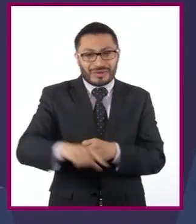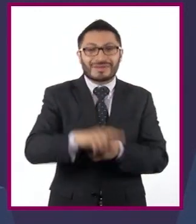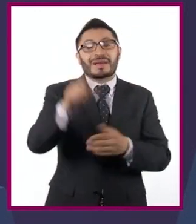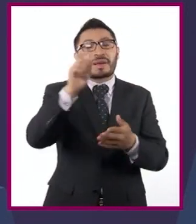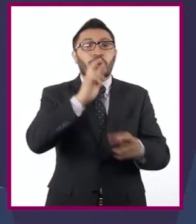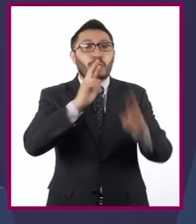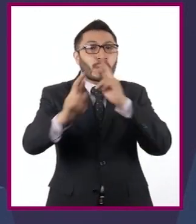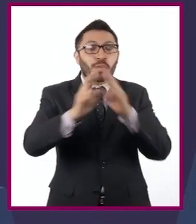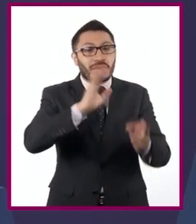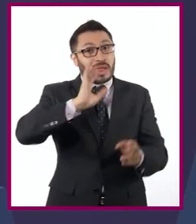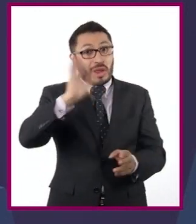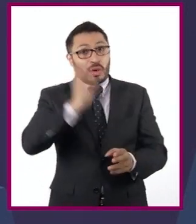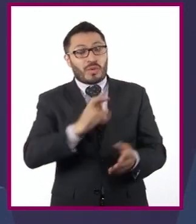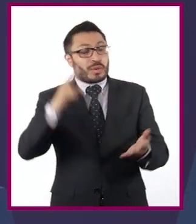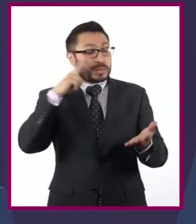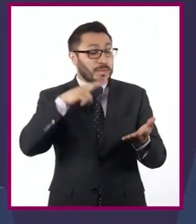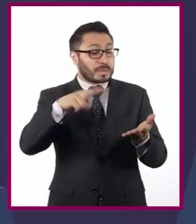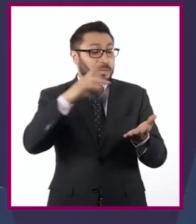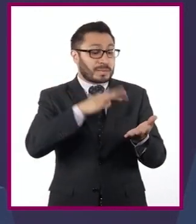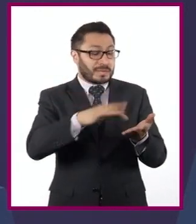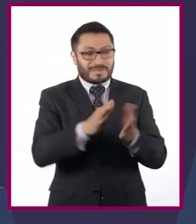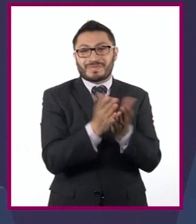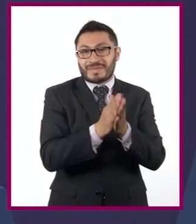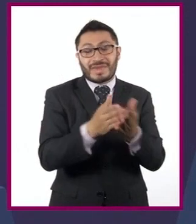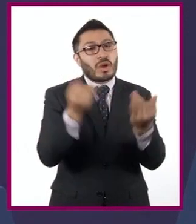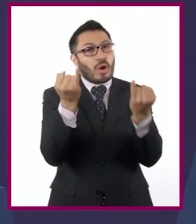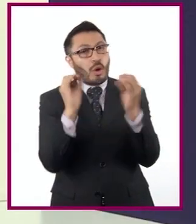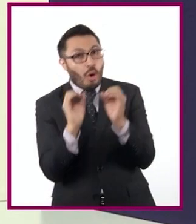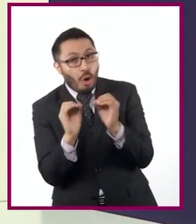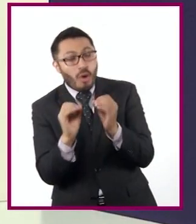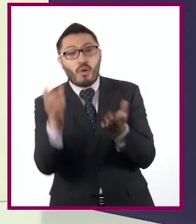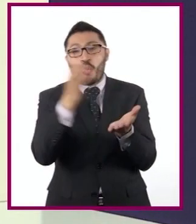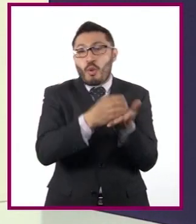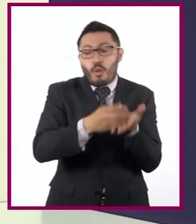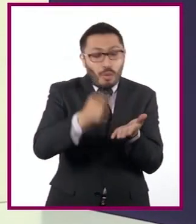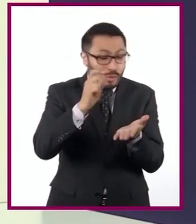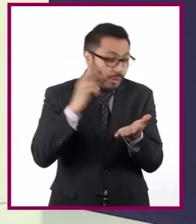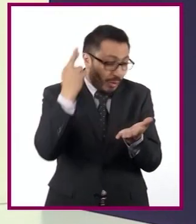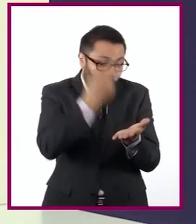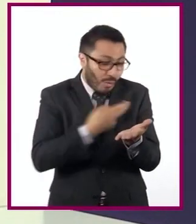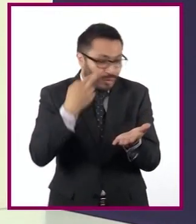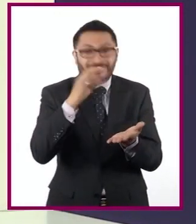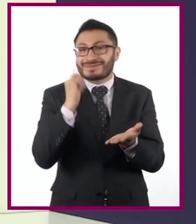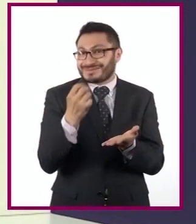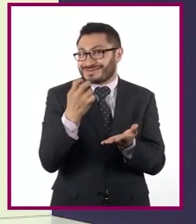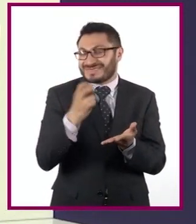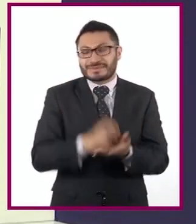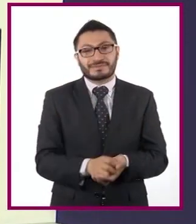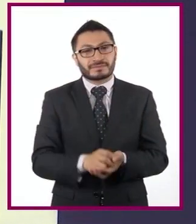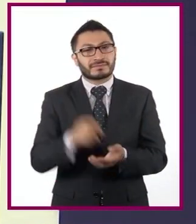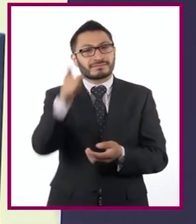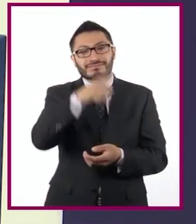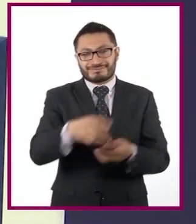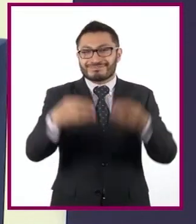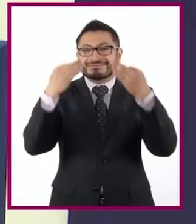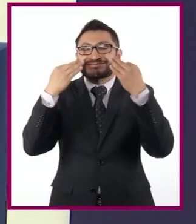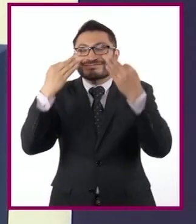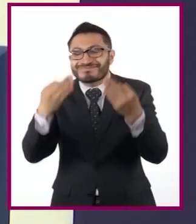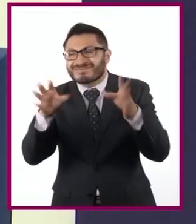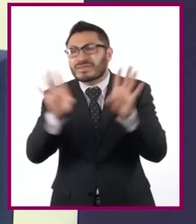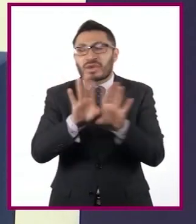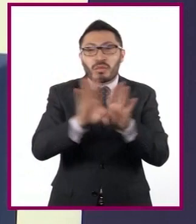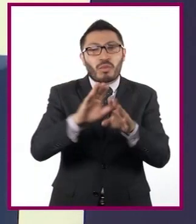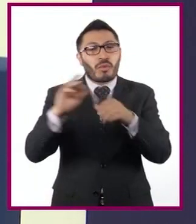de consultar su libro de texto y al revisar sus apuntes. ¿Han notado que otras personas de Hispanoamérica o de